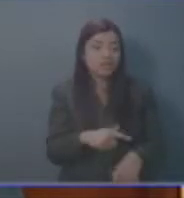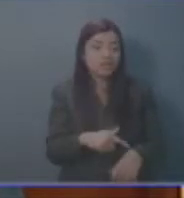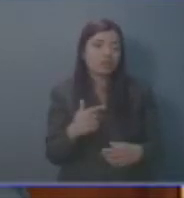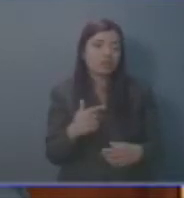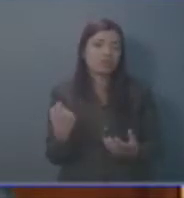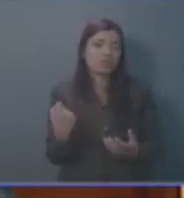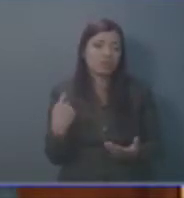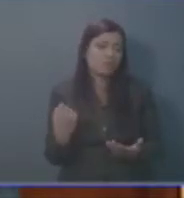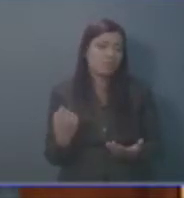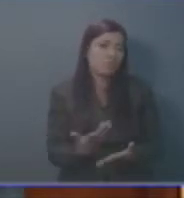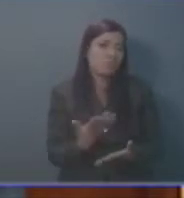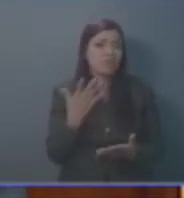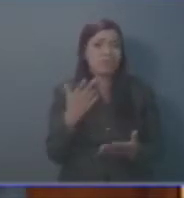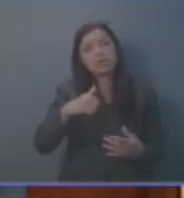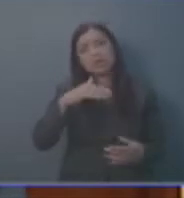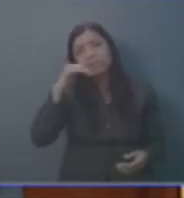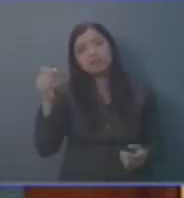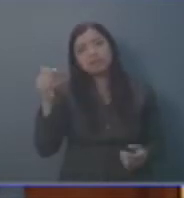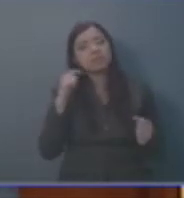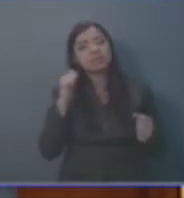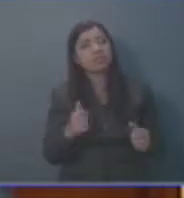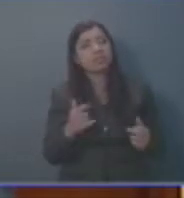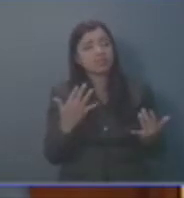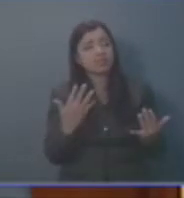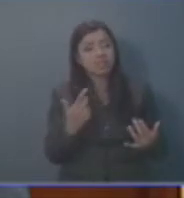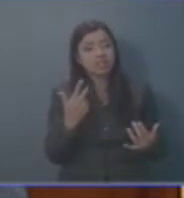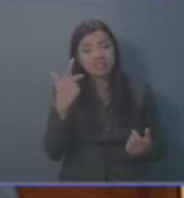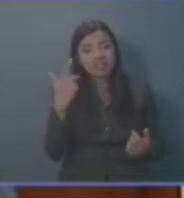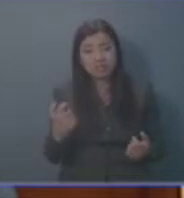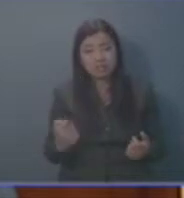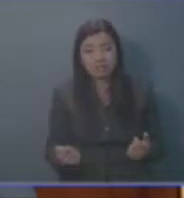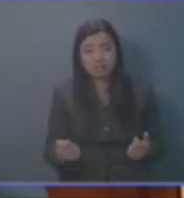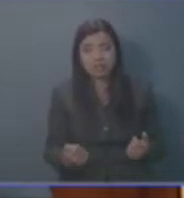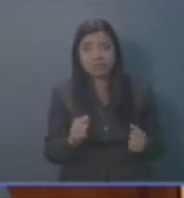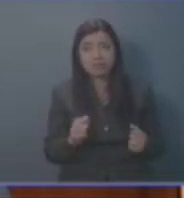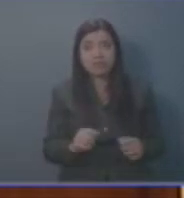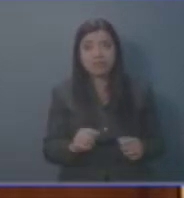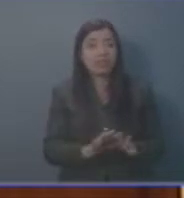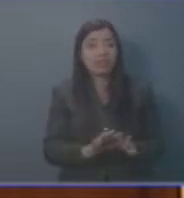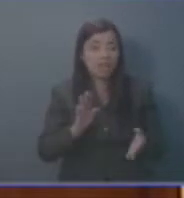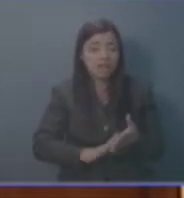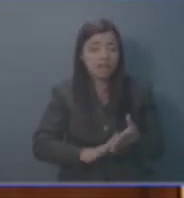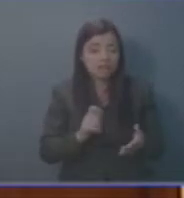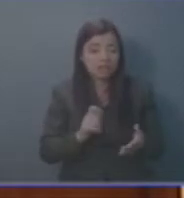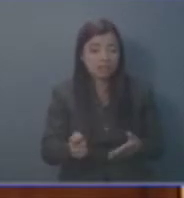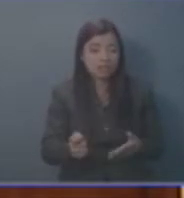modernos en nuestro país tenga que esperar 3 meses para que se le cancele su salario.